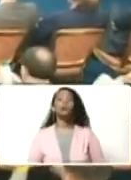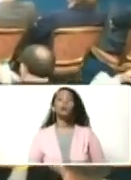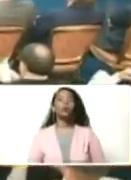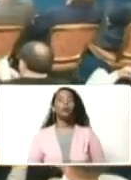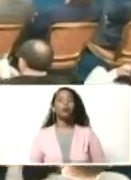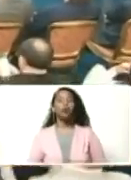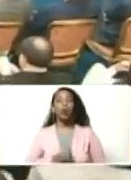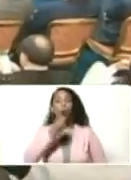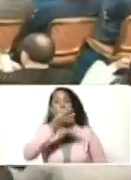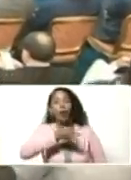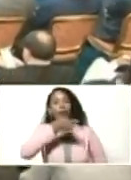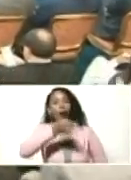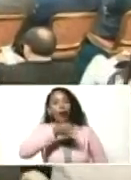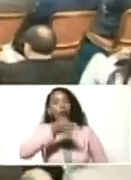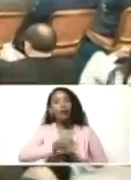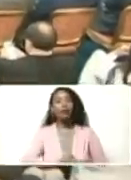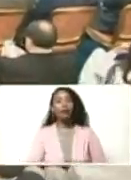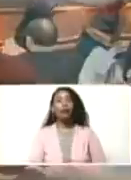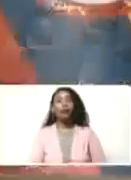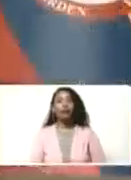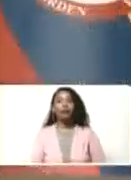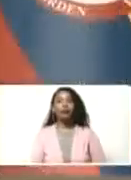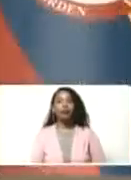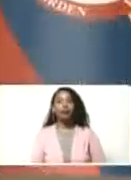Bueno, buenas tardes.